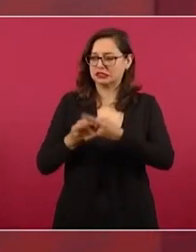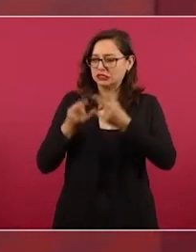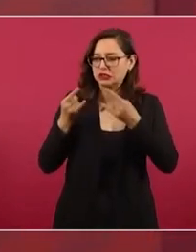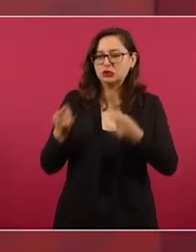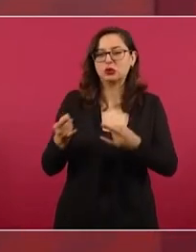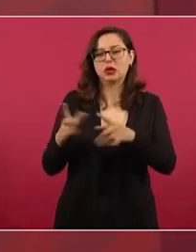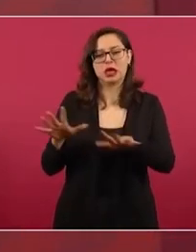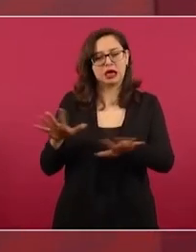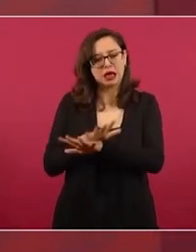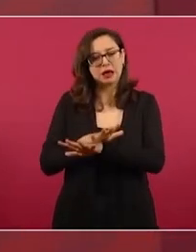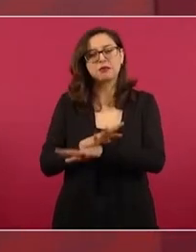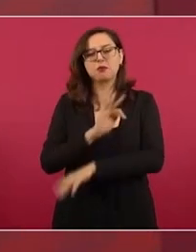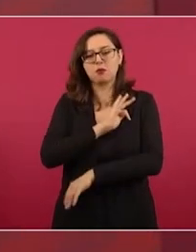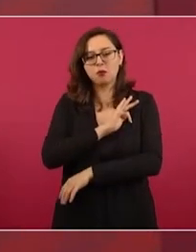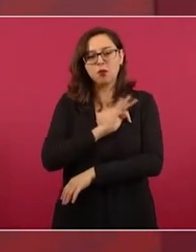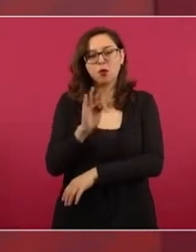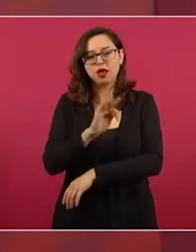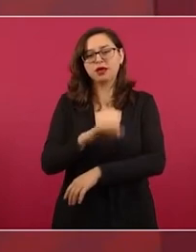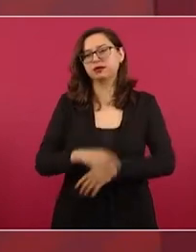de